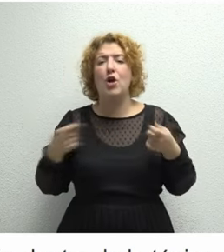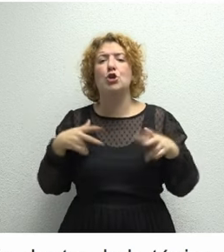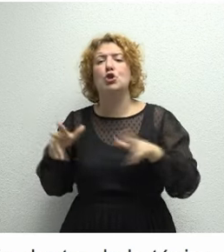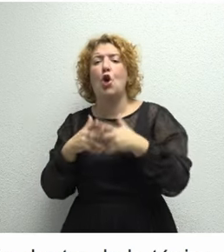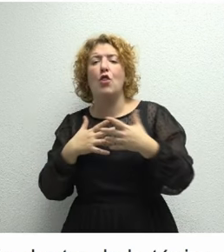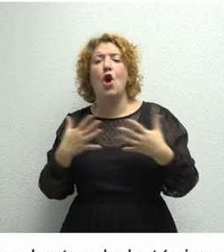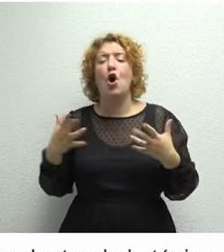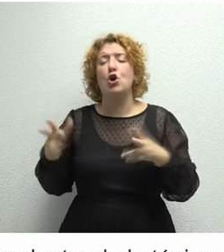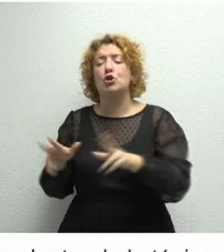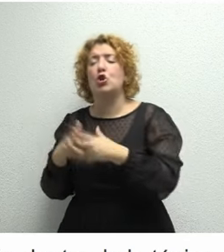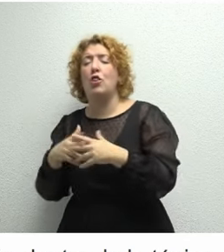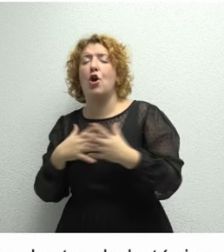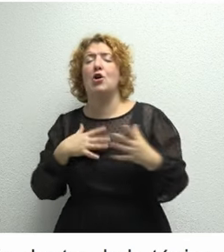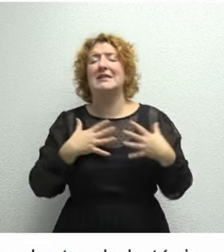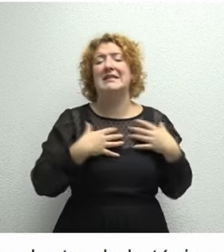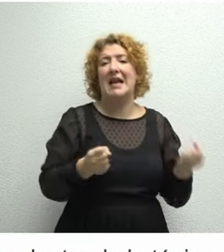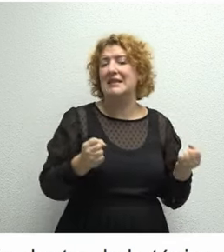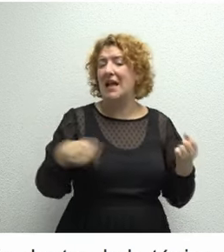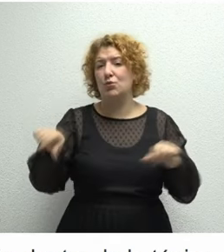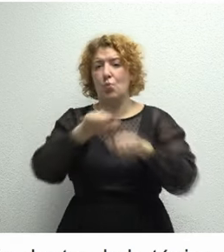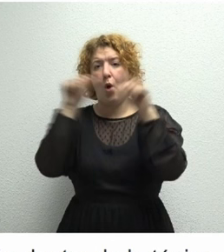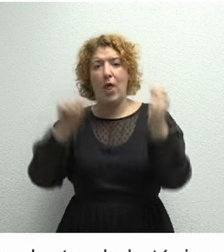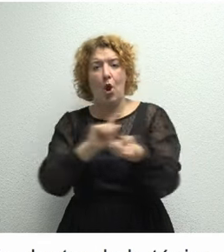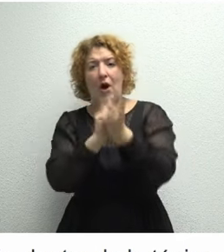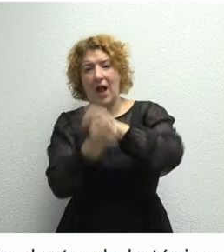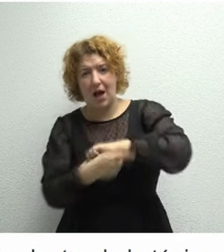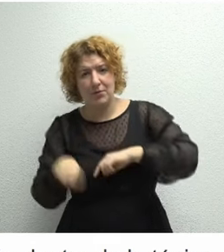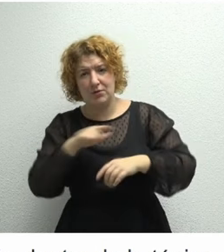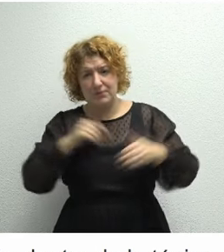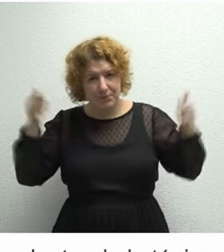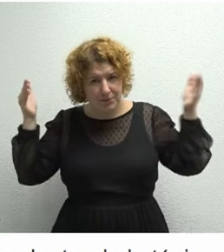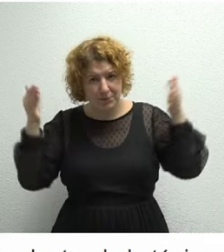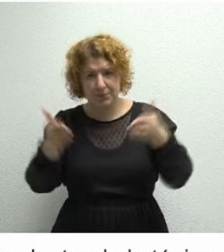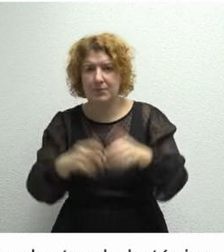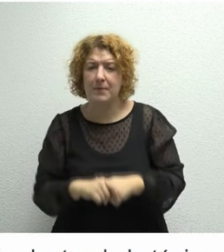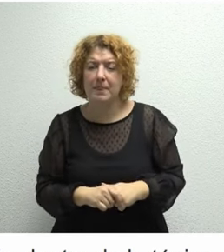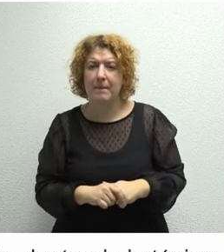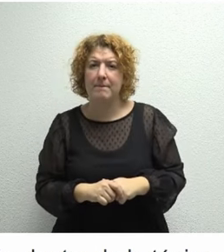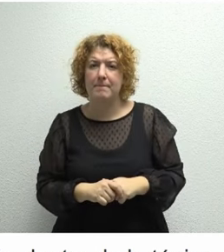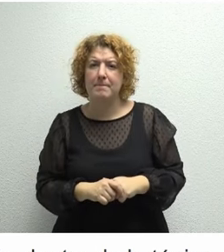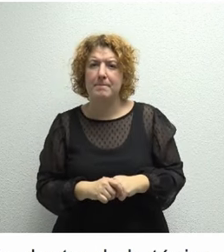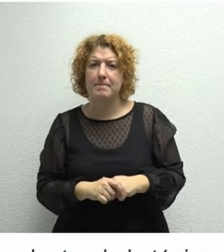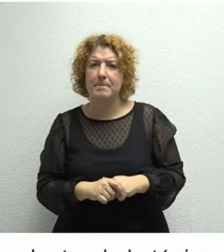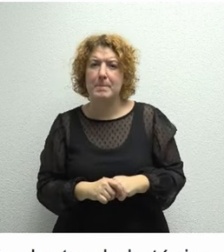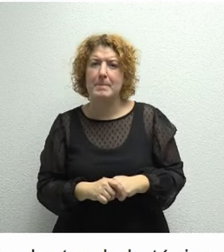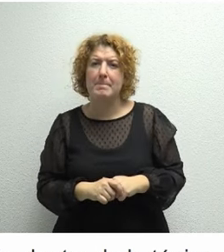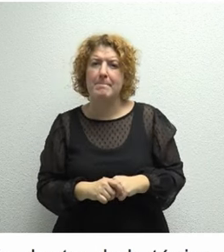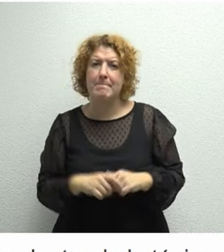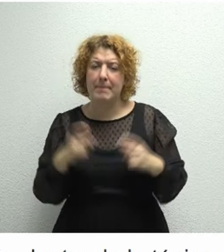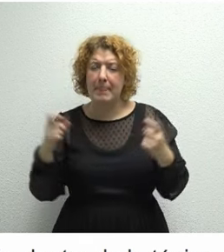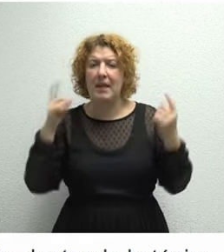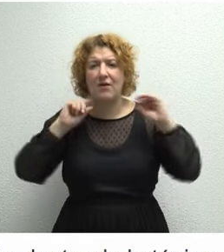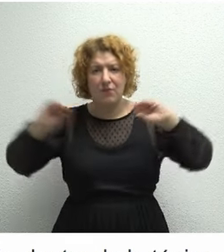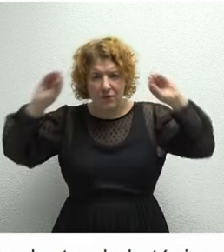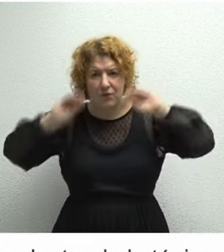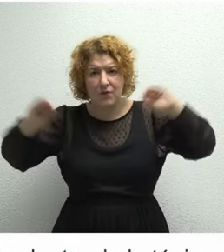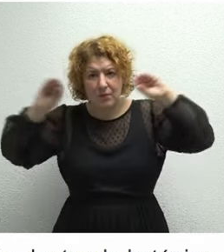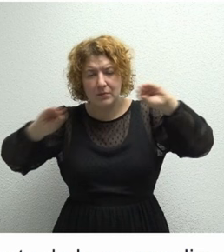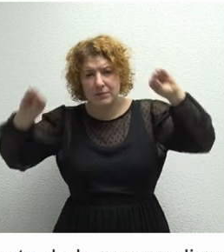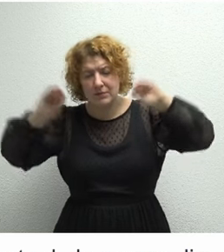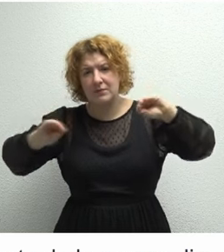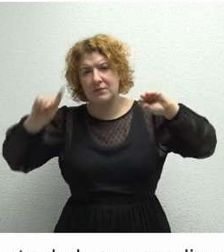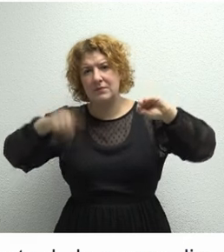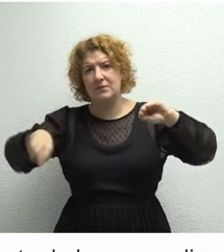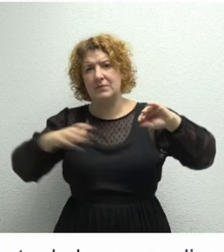el cambio de de modelo y bueno Ahí estamos poniendo también toda Nuestra fuerza para que sea así ya hace falta formar y también formar